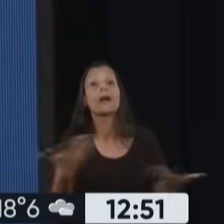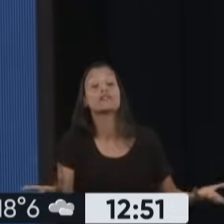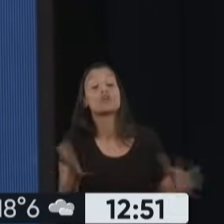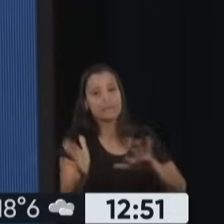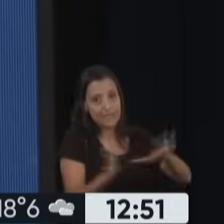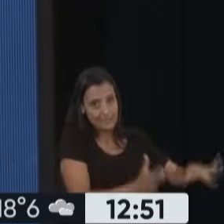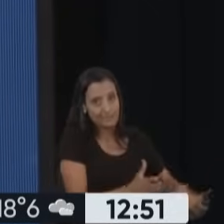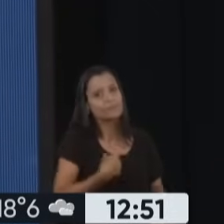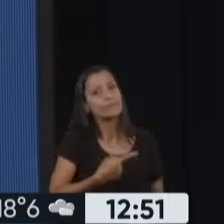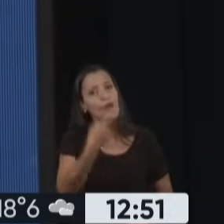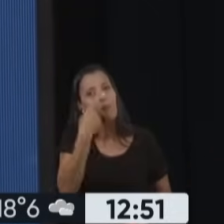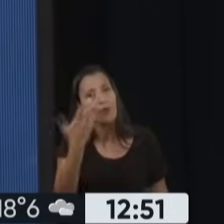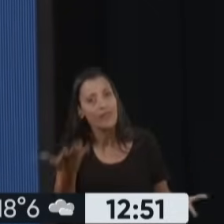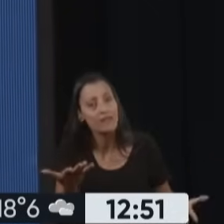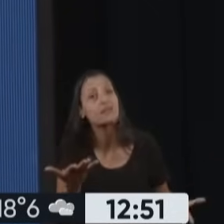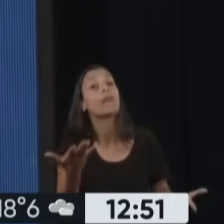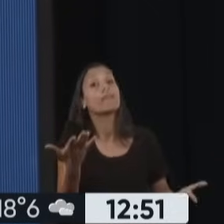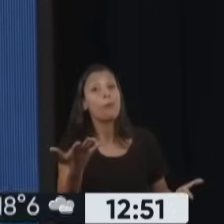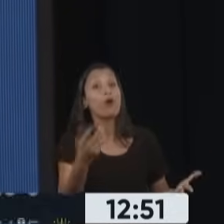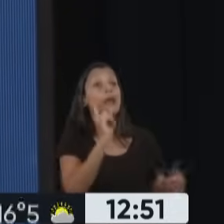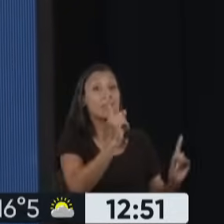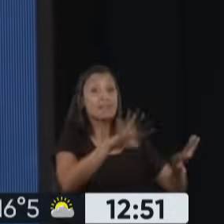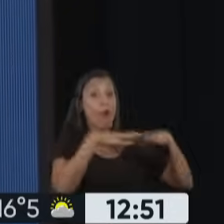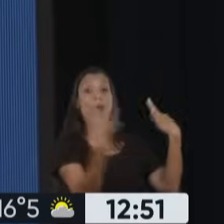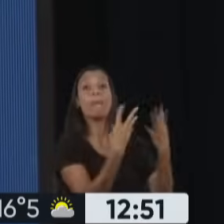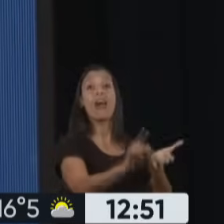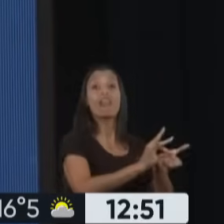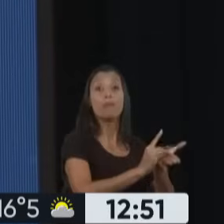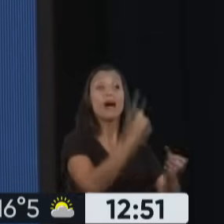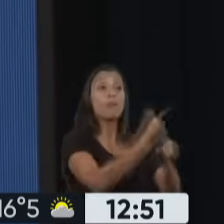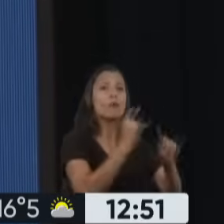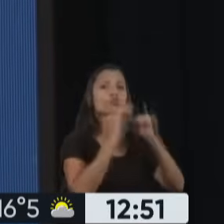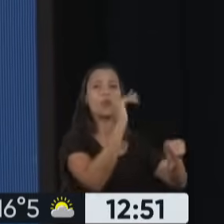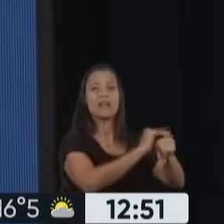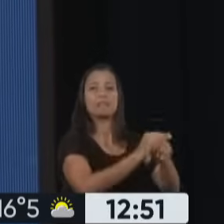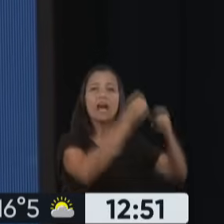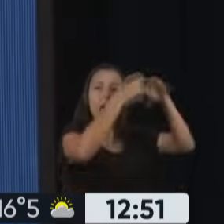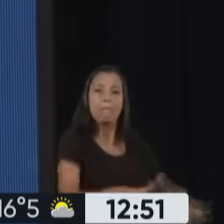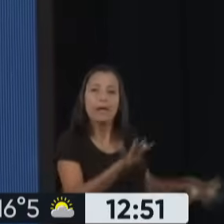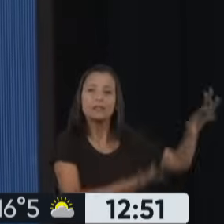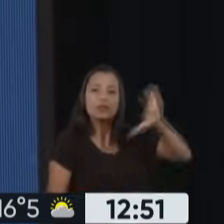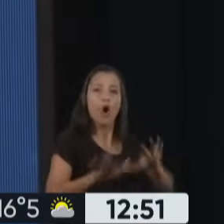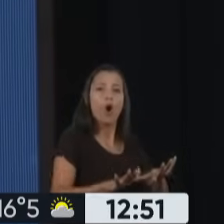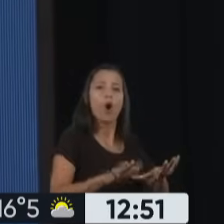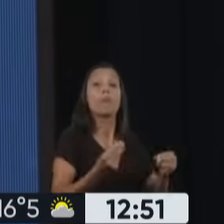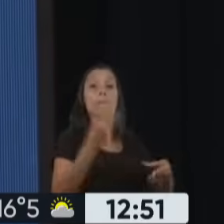Entonces, es interesante porque es la Cámara iniciadora del presupuesto. Porque en el